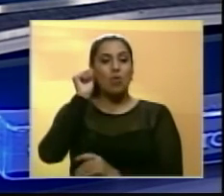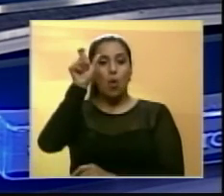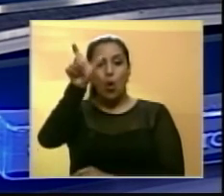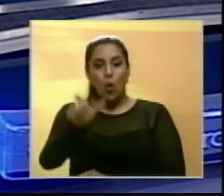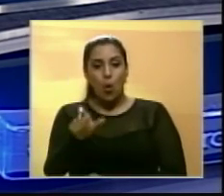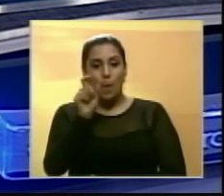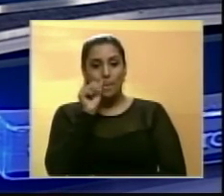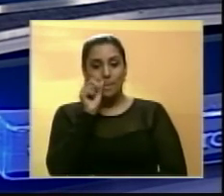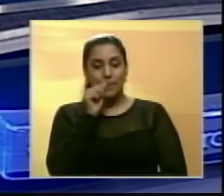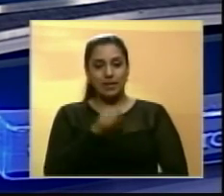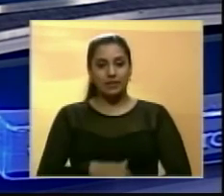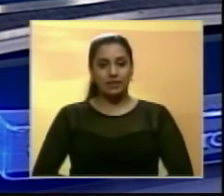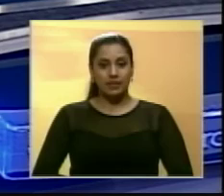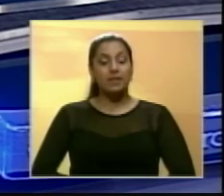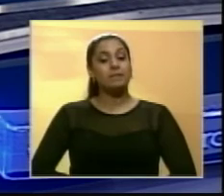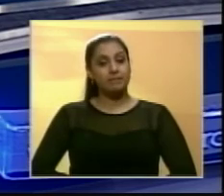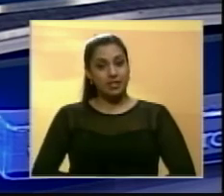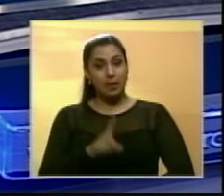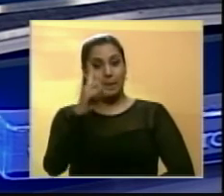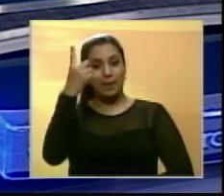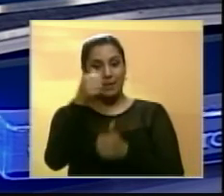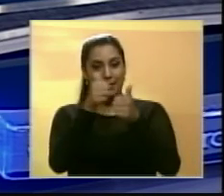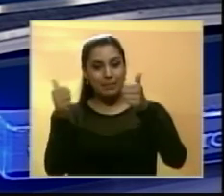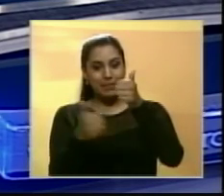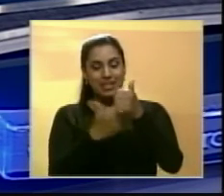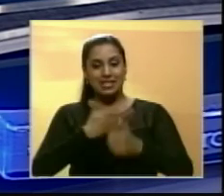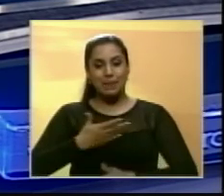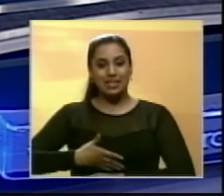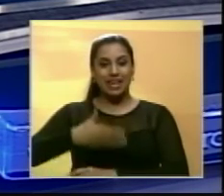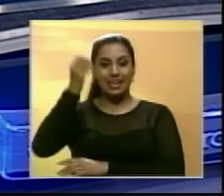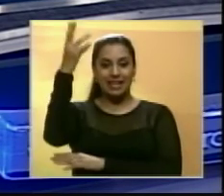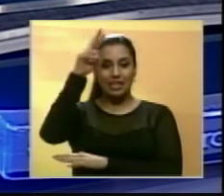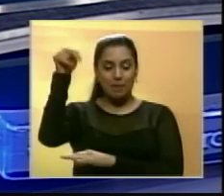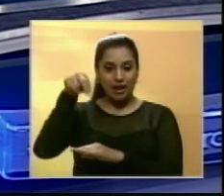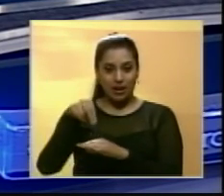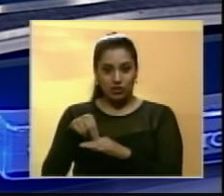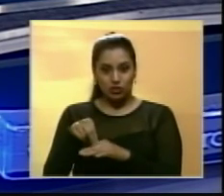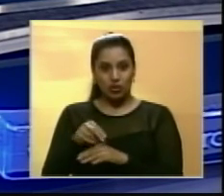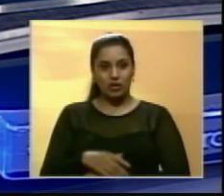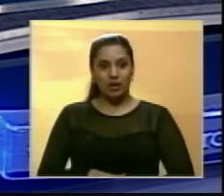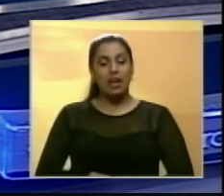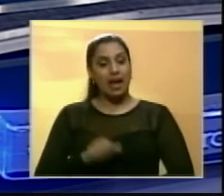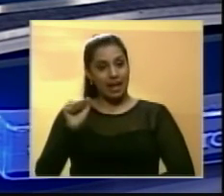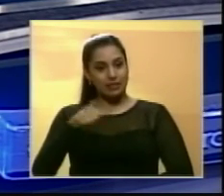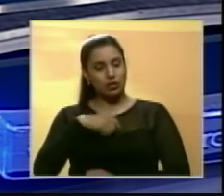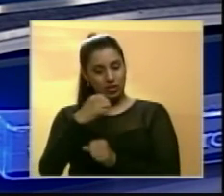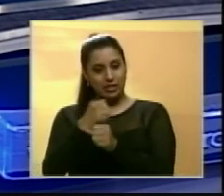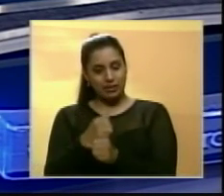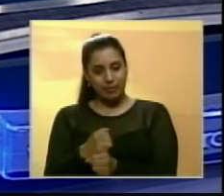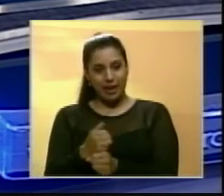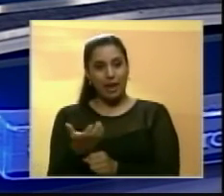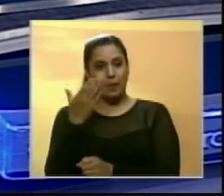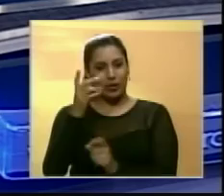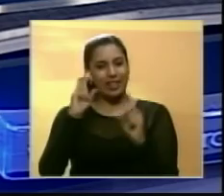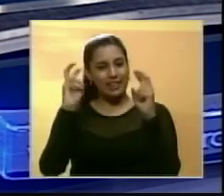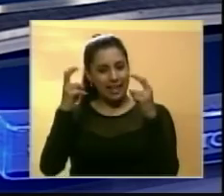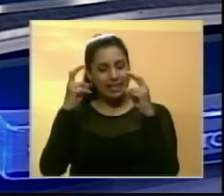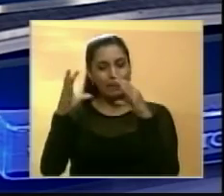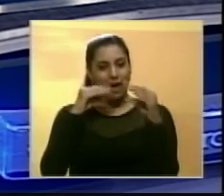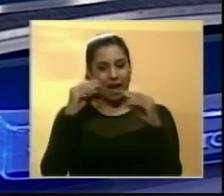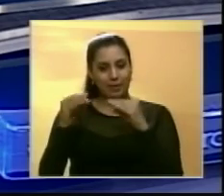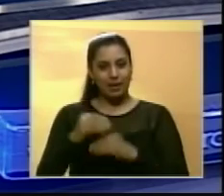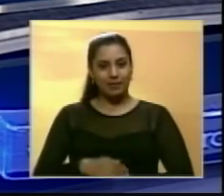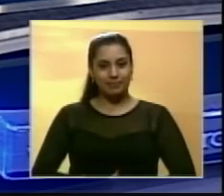Enrique Márquez. Así es, el primer vicepresidente de la Asamblea Nacional. Así que los esperamos, importantes temas que